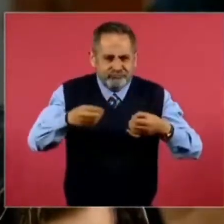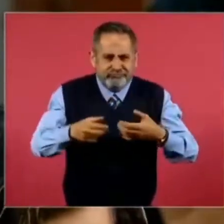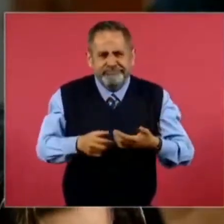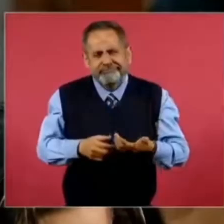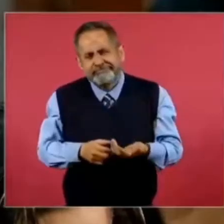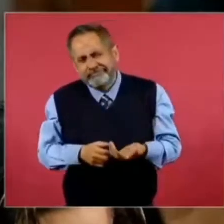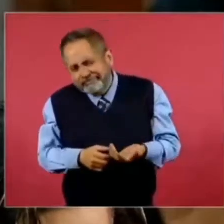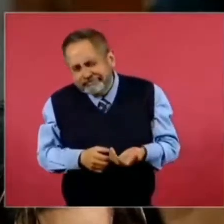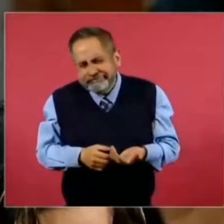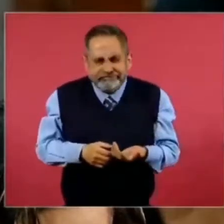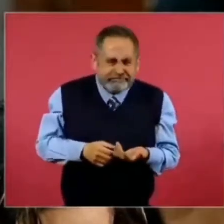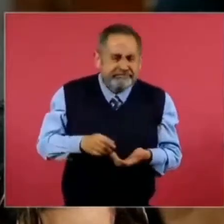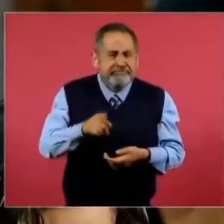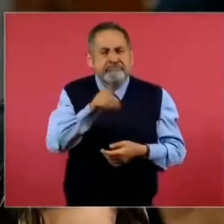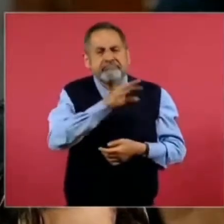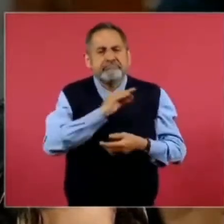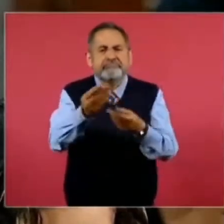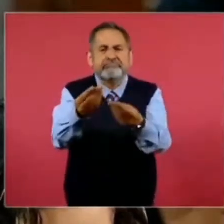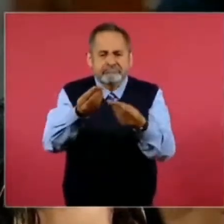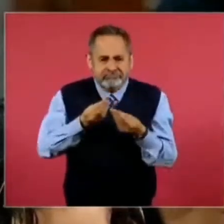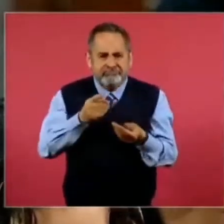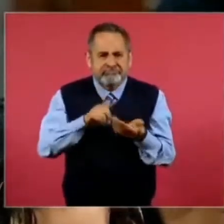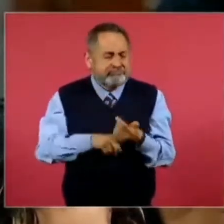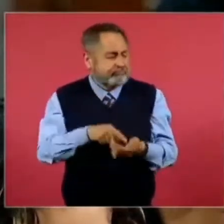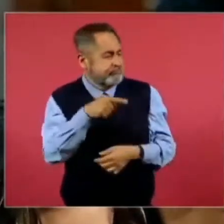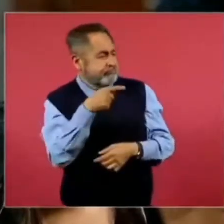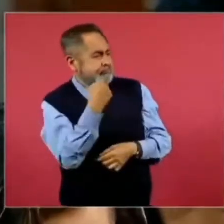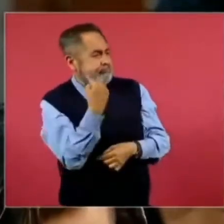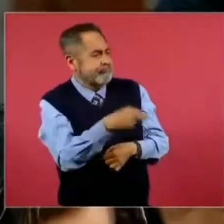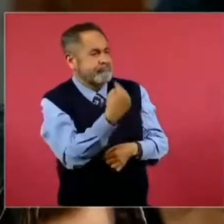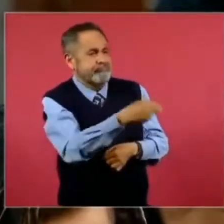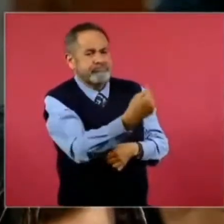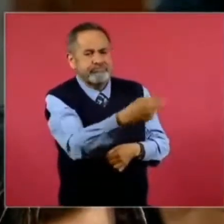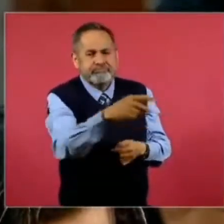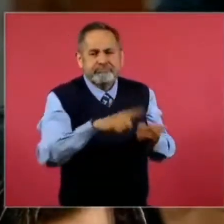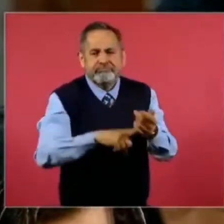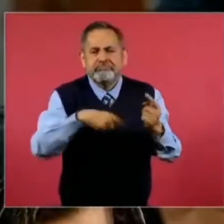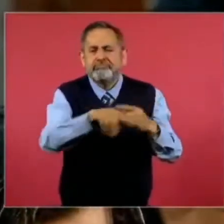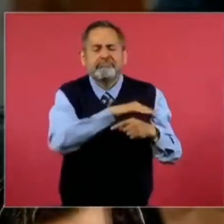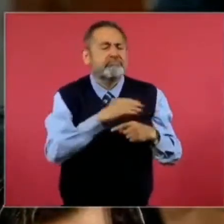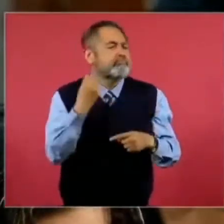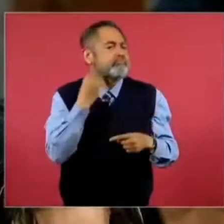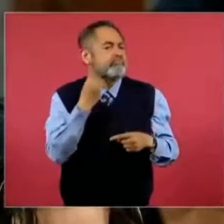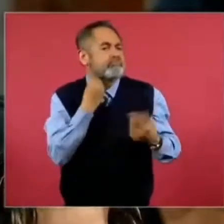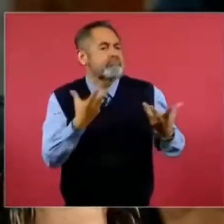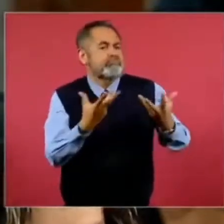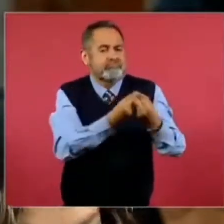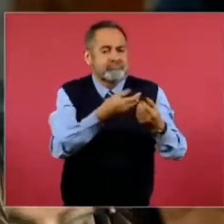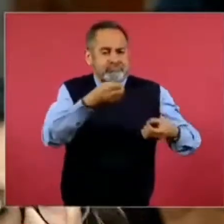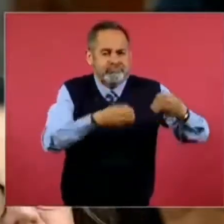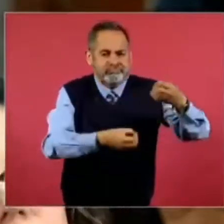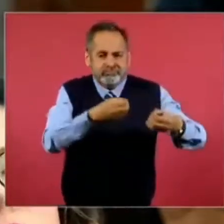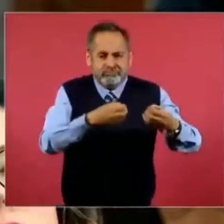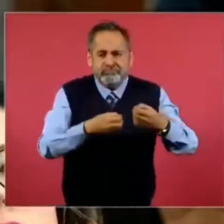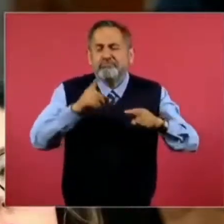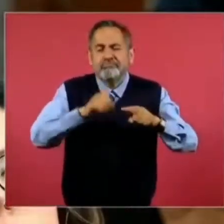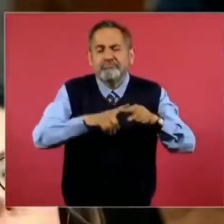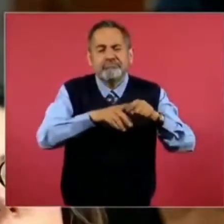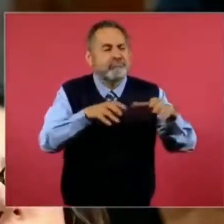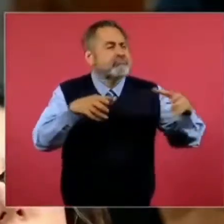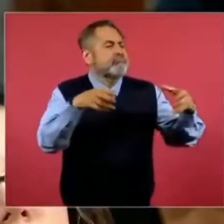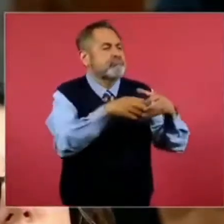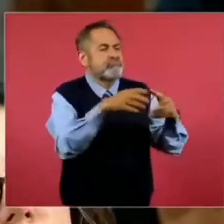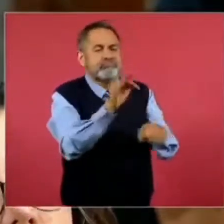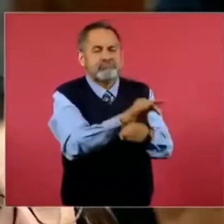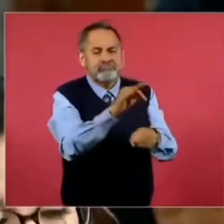usted puede darnos a conocer el nombre de los abogados quienes representaron a este juez o el bufet que lo